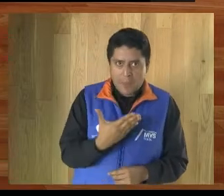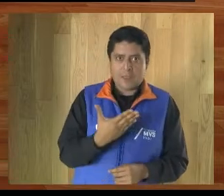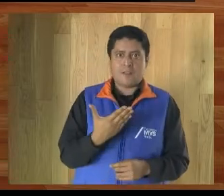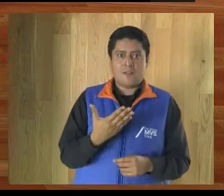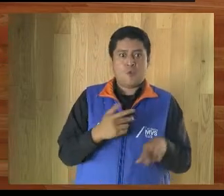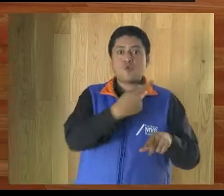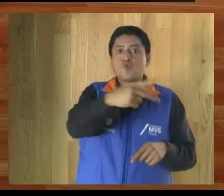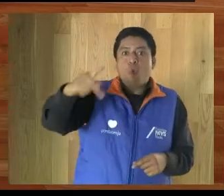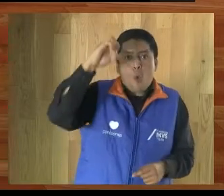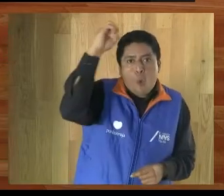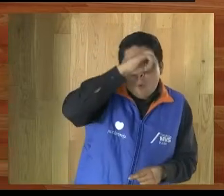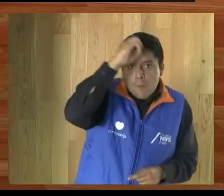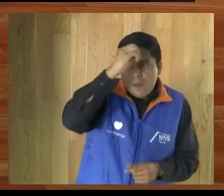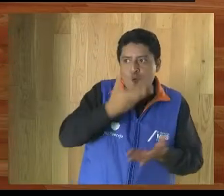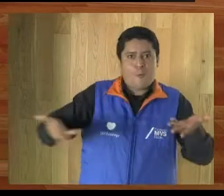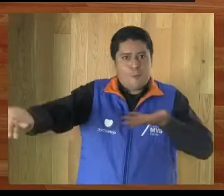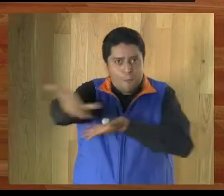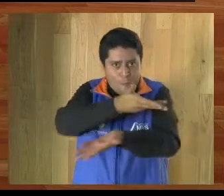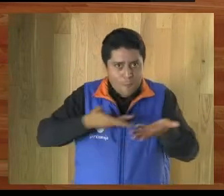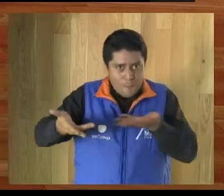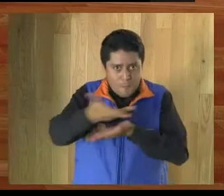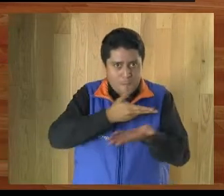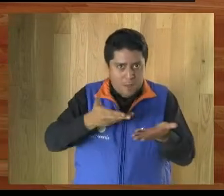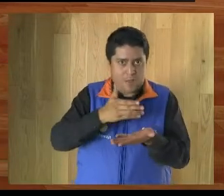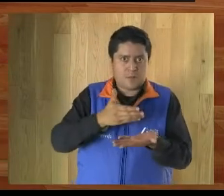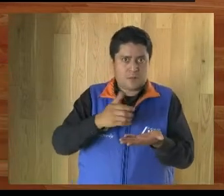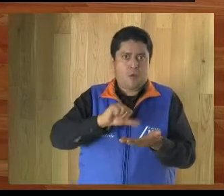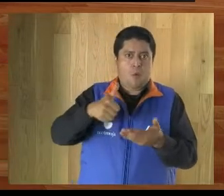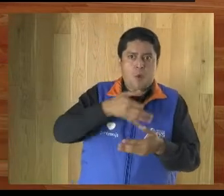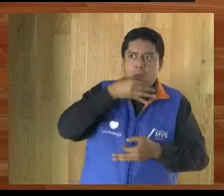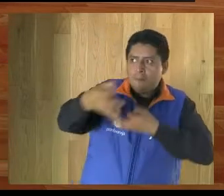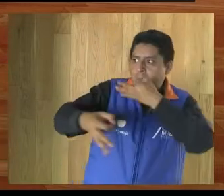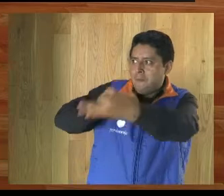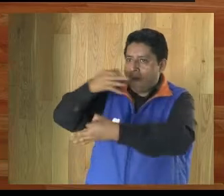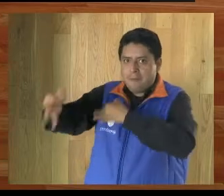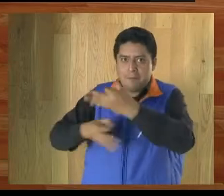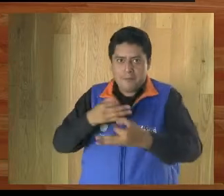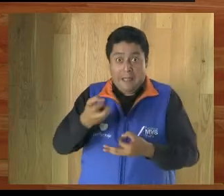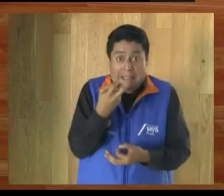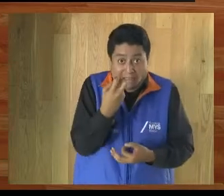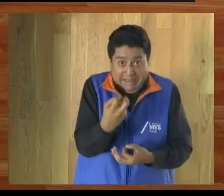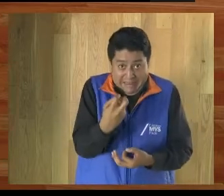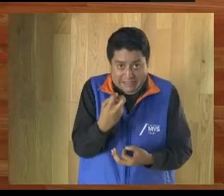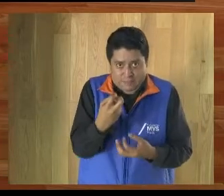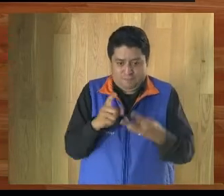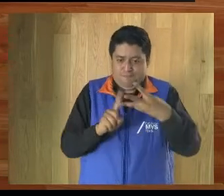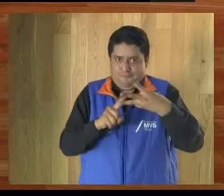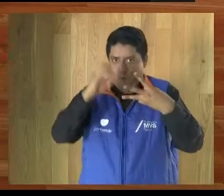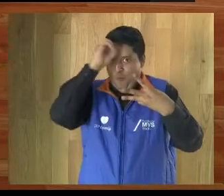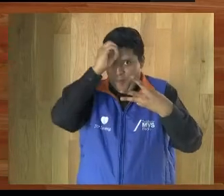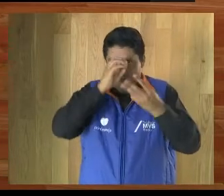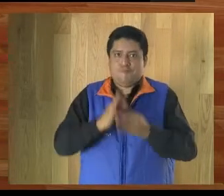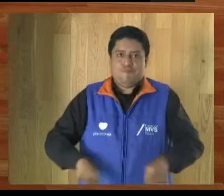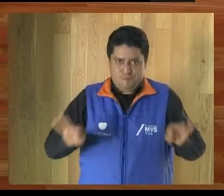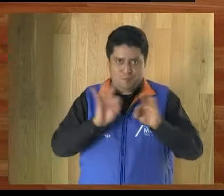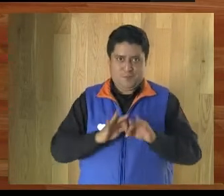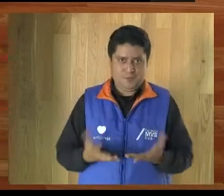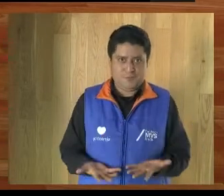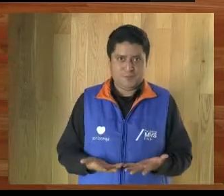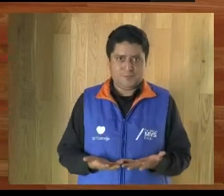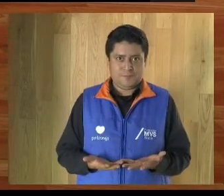opinión de mis grupos de interés que se relacionan conmigo cuando hago yo las cosas, ¿no? Entonces, bueno, pues